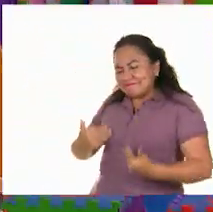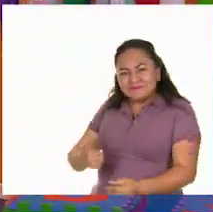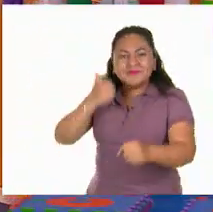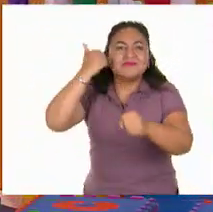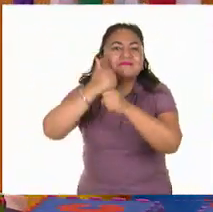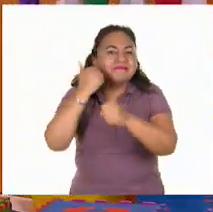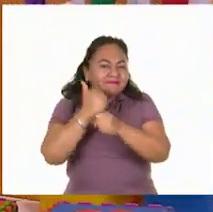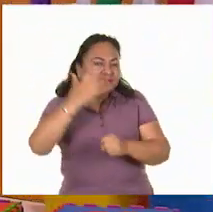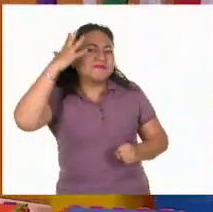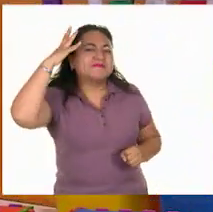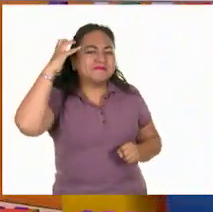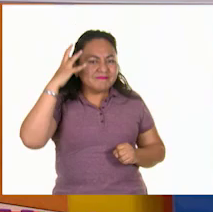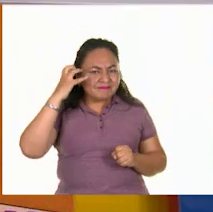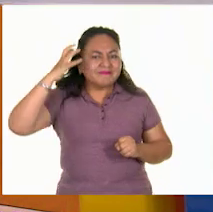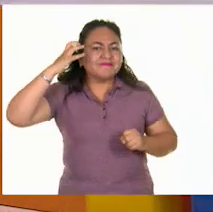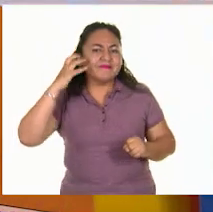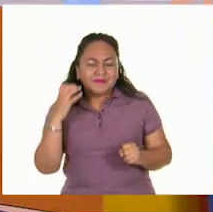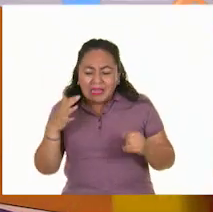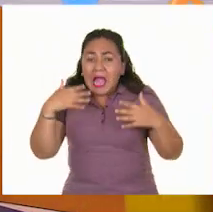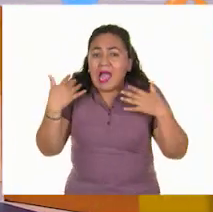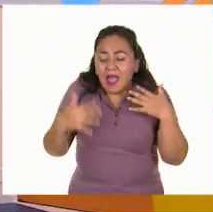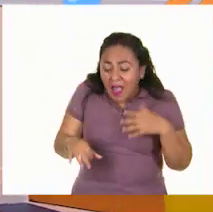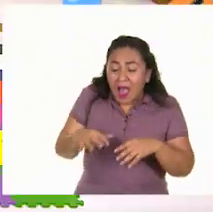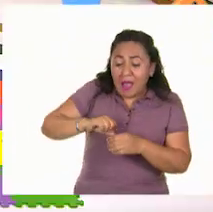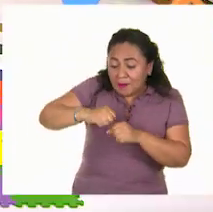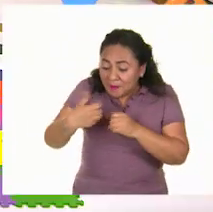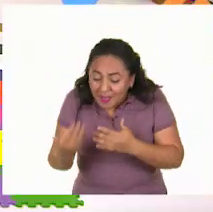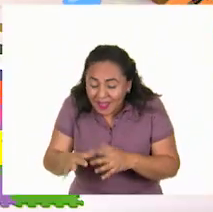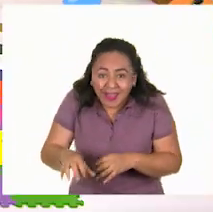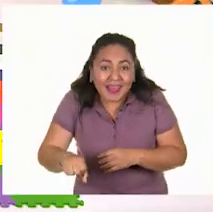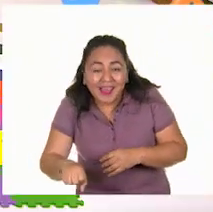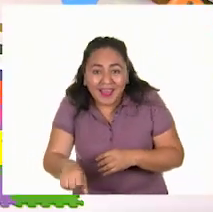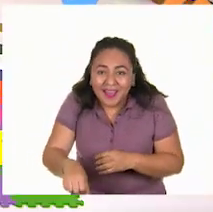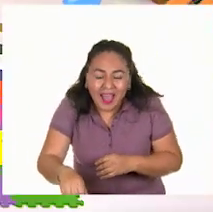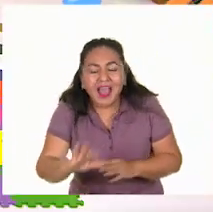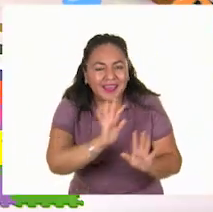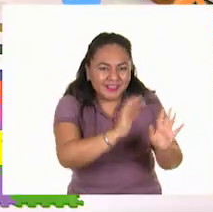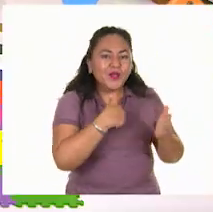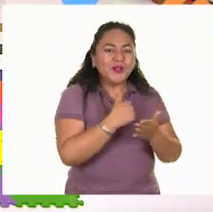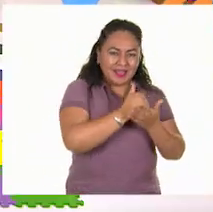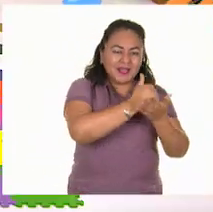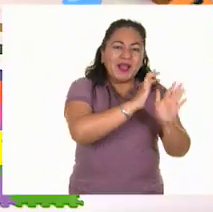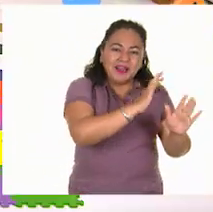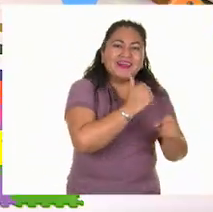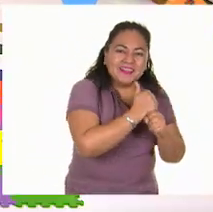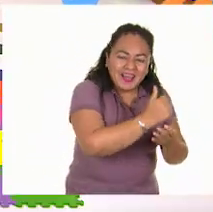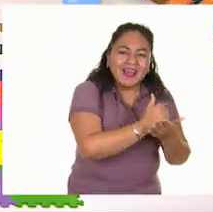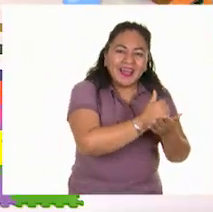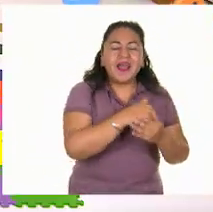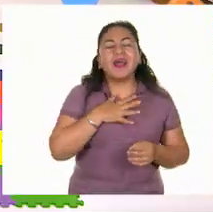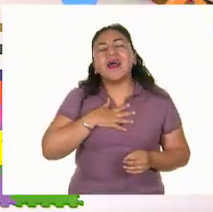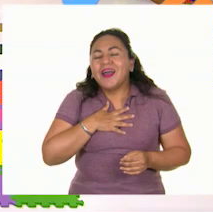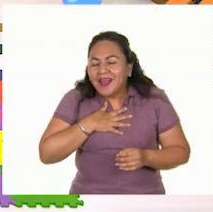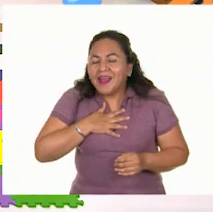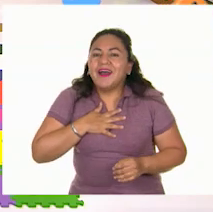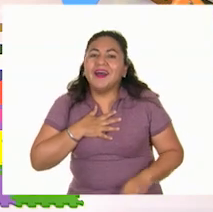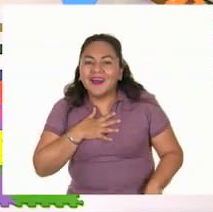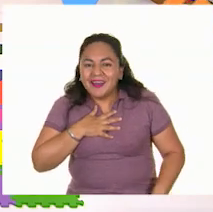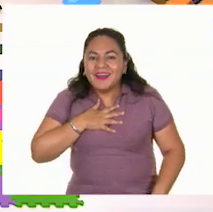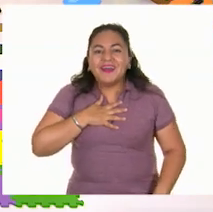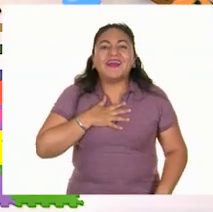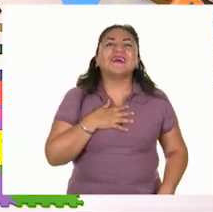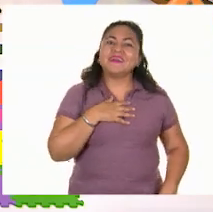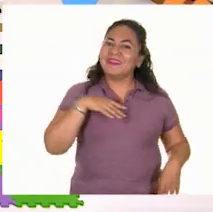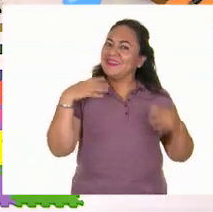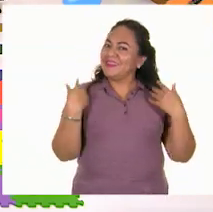Tencha. ¡Ay, mi bastón! ¡Ay, ay, ay, ay! Te ayudo, abuelita. ¡Ay, gracias! ¡Ay, abuelita!